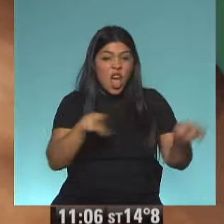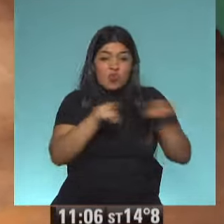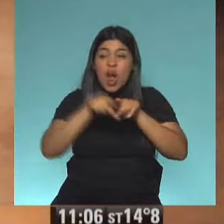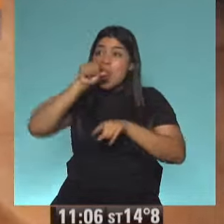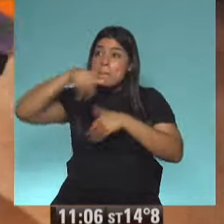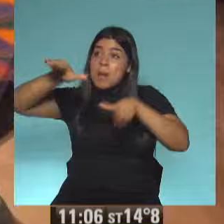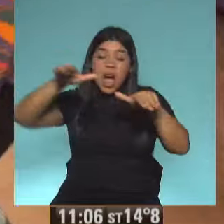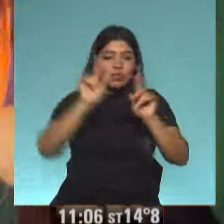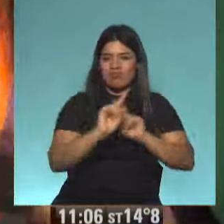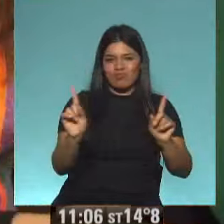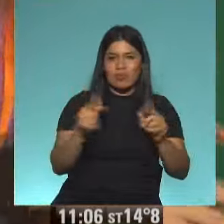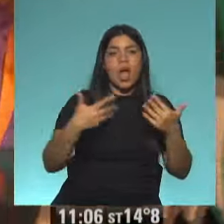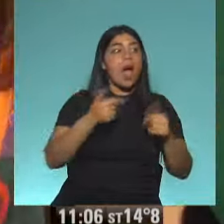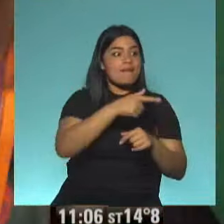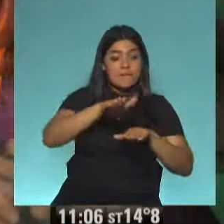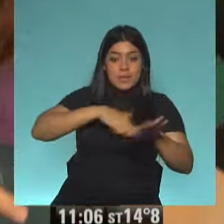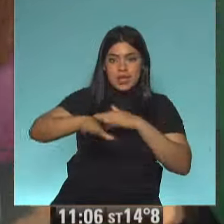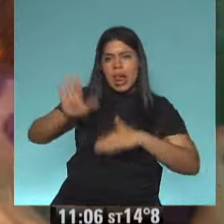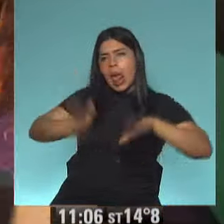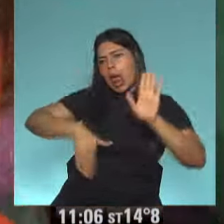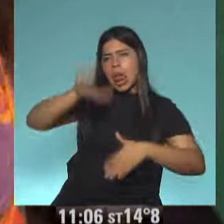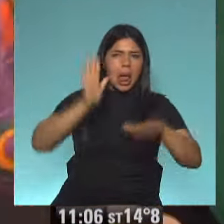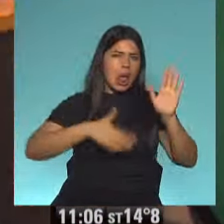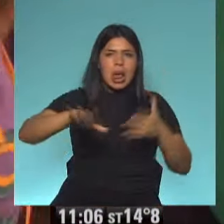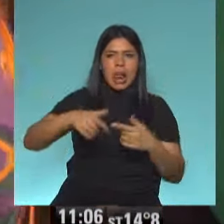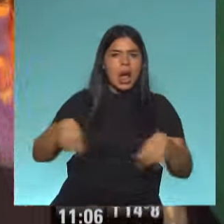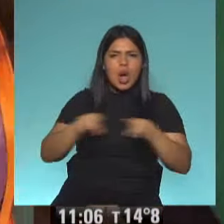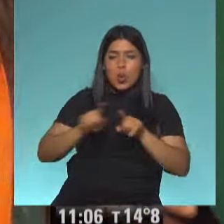color violeta. Si mueve la panza para